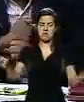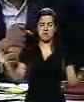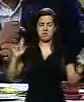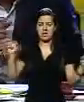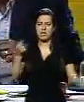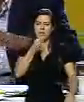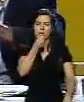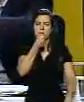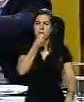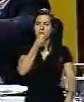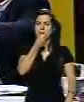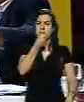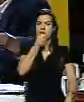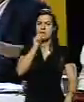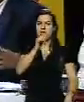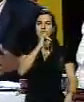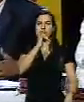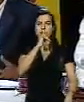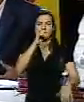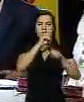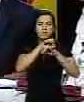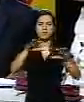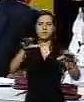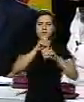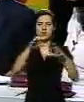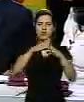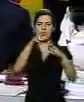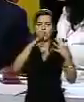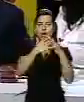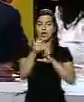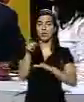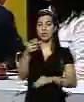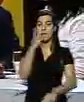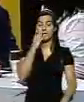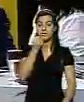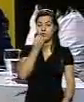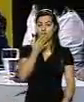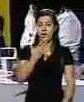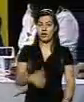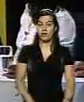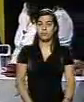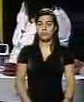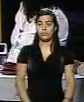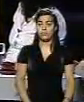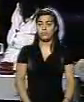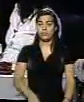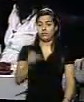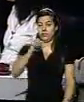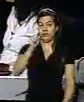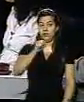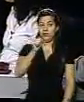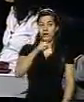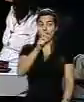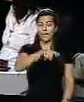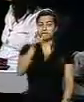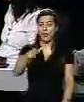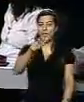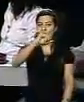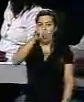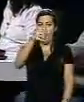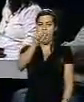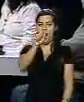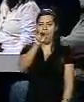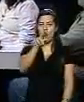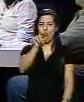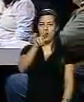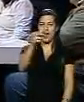sitio con el micrófono y informan a todo el barrio, ¿no? Es una experiencia bien buena con parlantes. Ahí los compañeros de Jabri Guinness